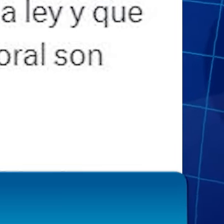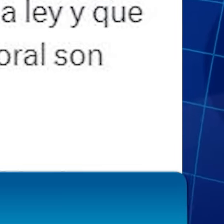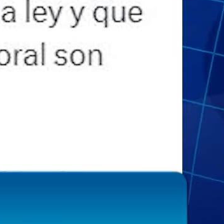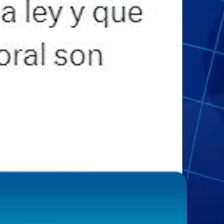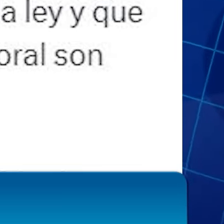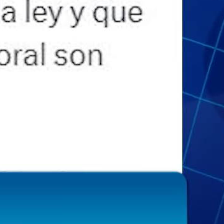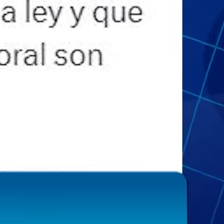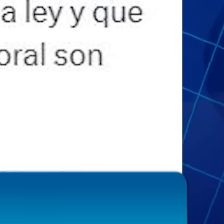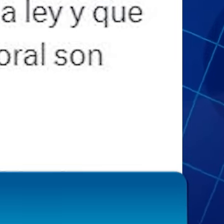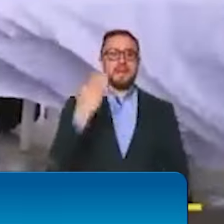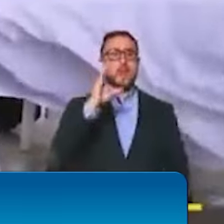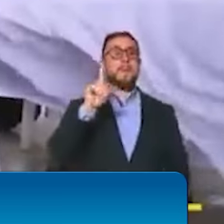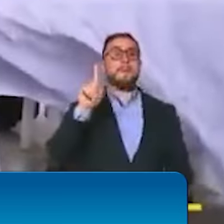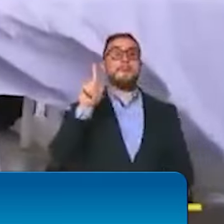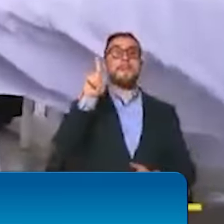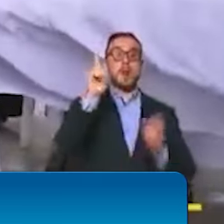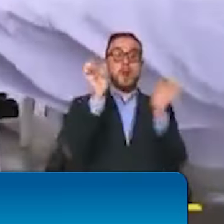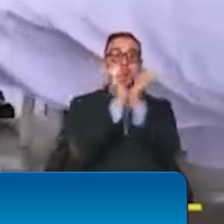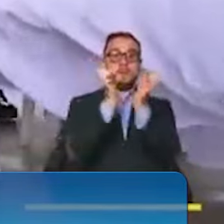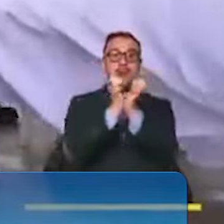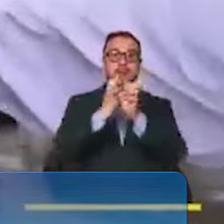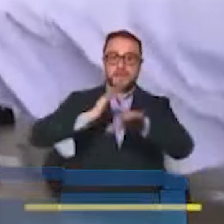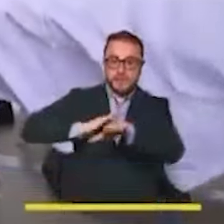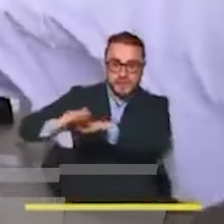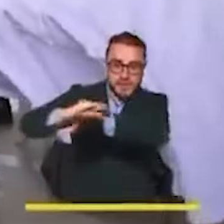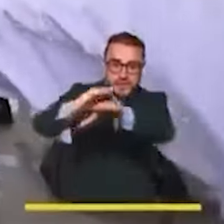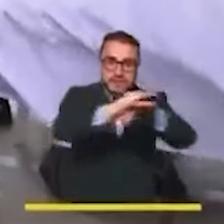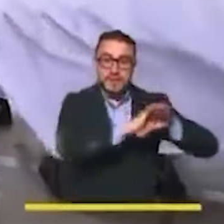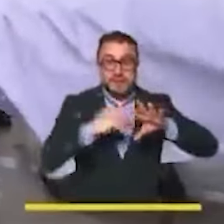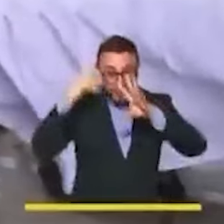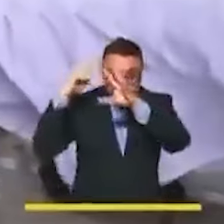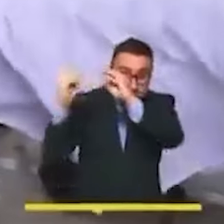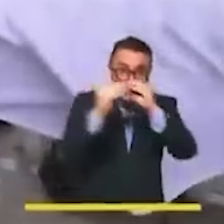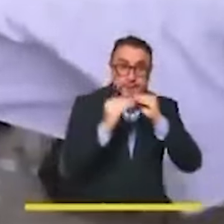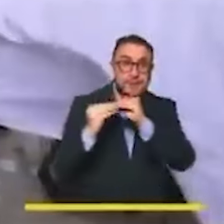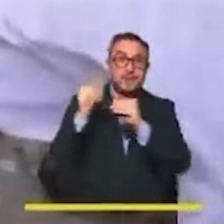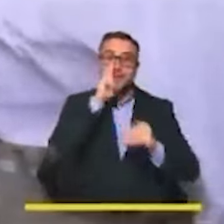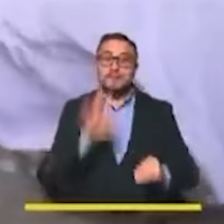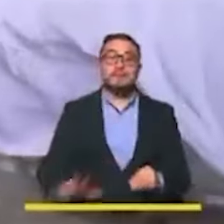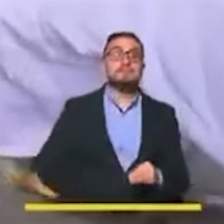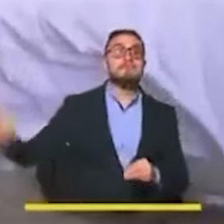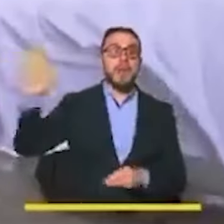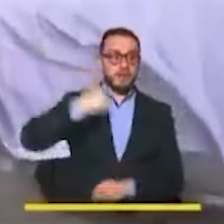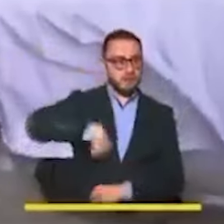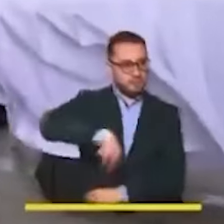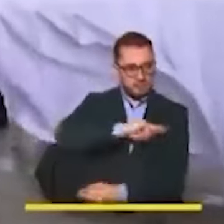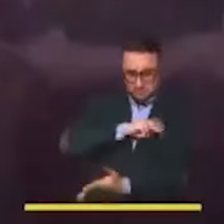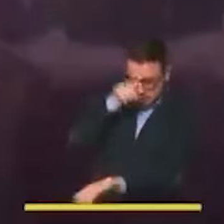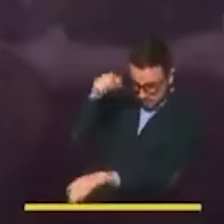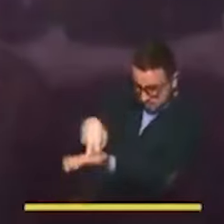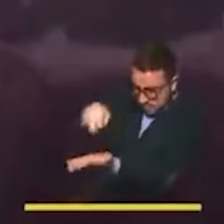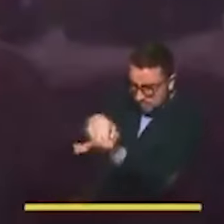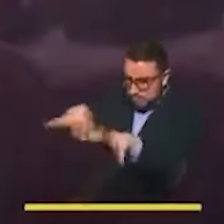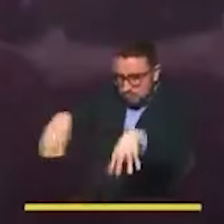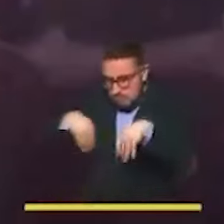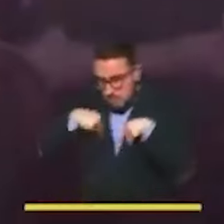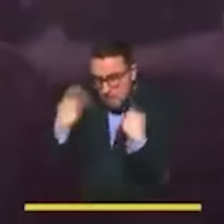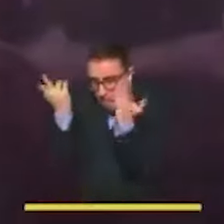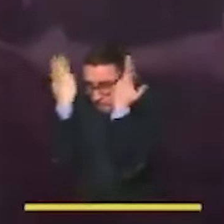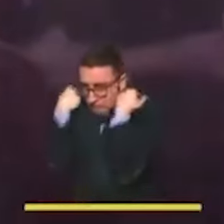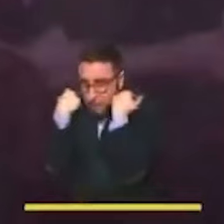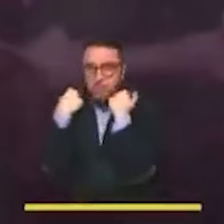extender su mandato más allá de los 4 años establecidos, a pesar de que la Constitución colombiana prohíbe la